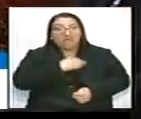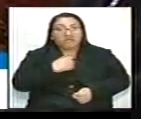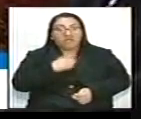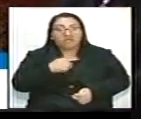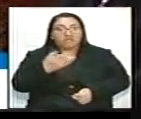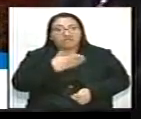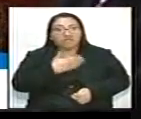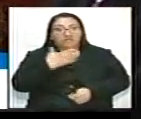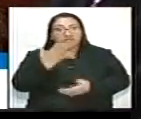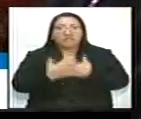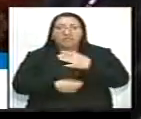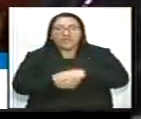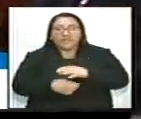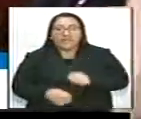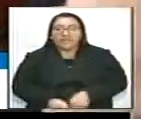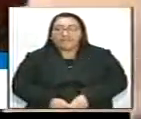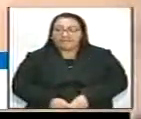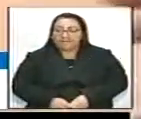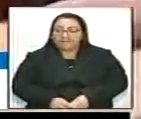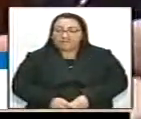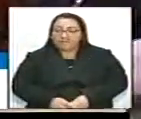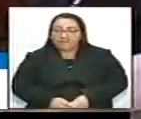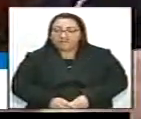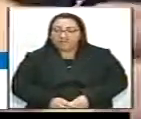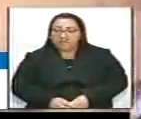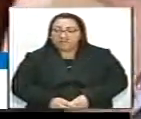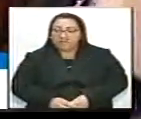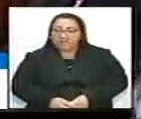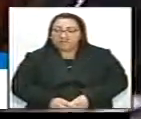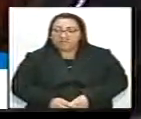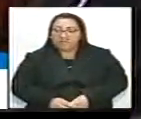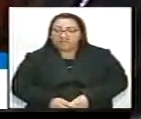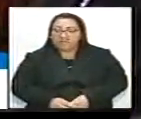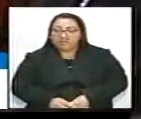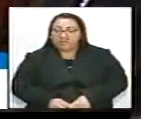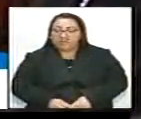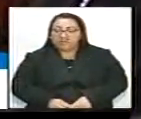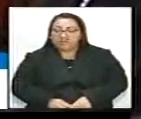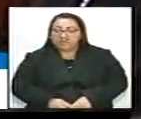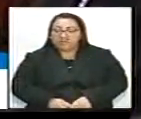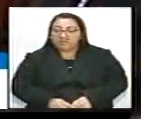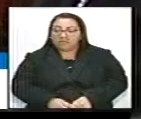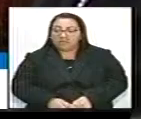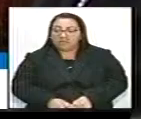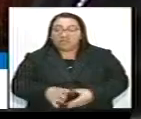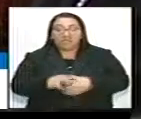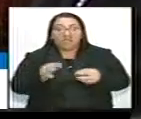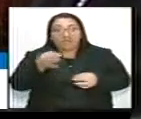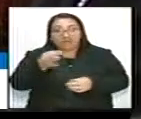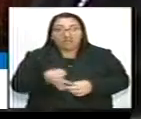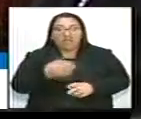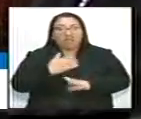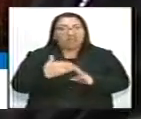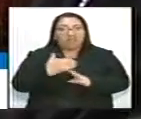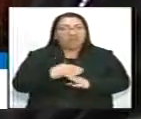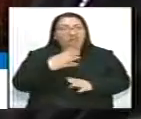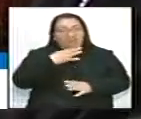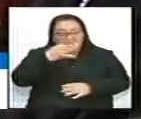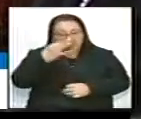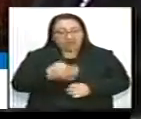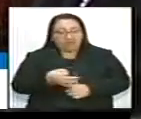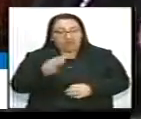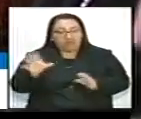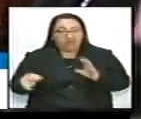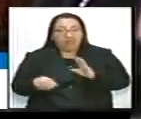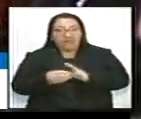presidentes corruptos, porque la historia y el país necesita saber la verdad y no verdades a medias que por ahí se